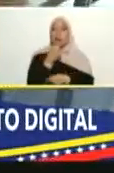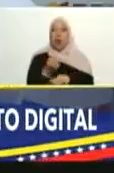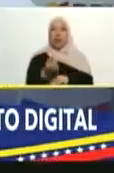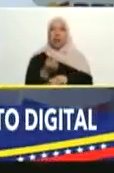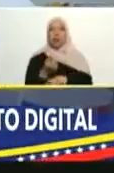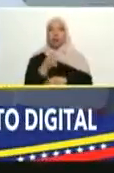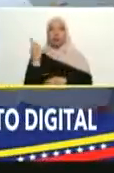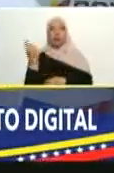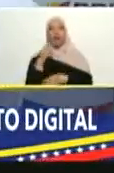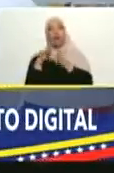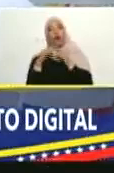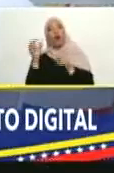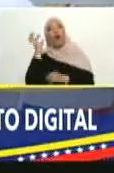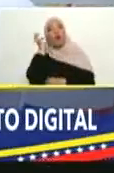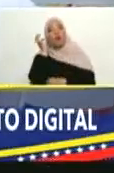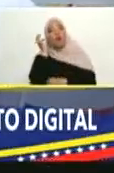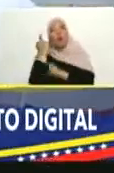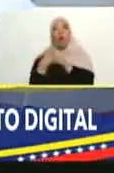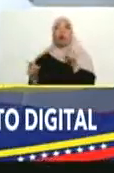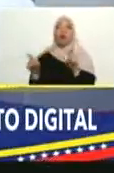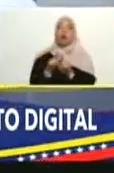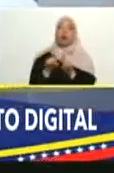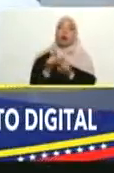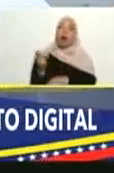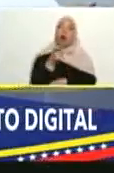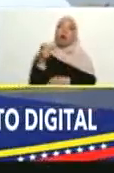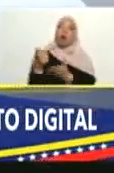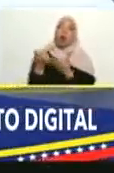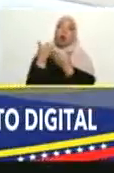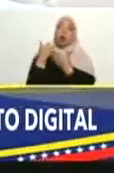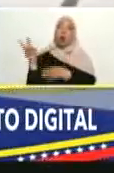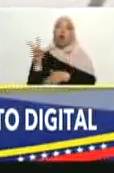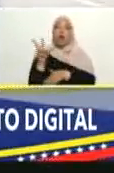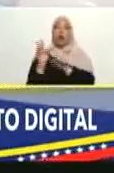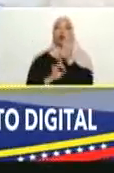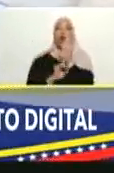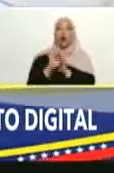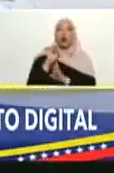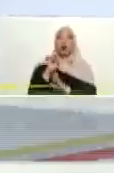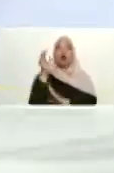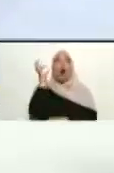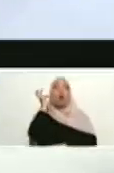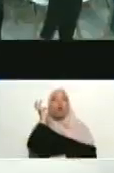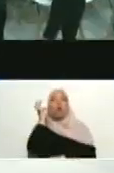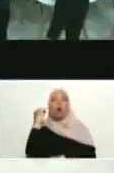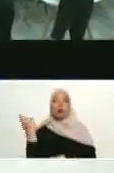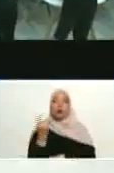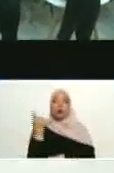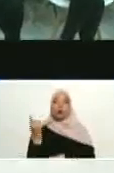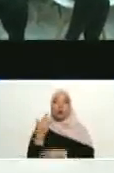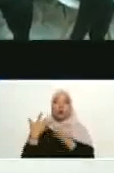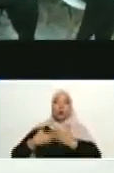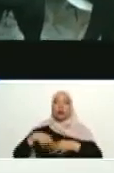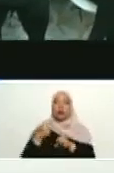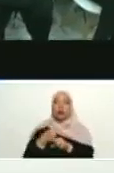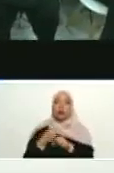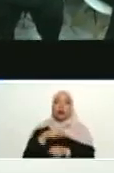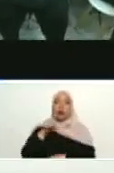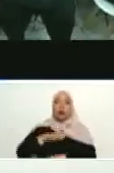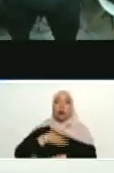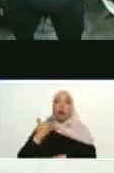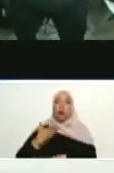mí, sino a otras mujeres como yo que buscan ayudar al país y demostrar que las mujeres no solo podemos ser emprendedoras, sino que también podemos